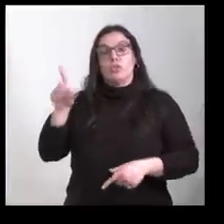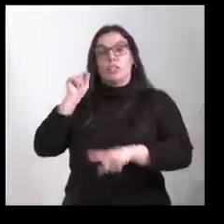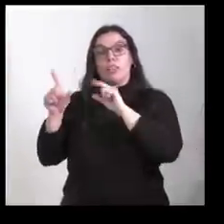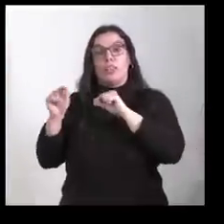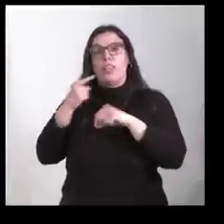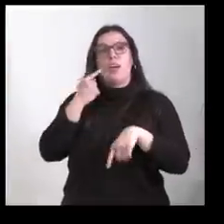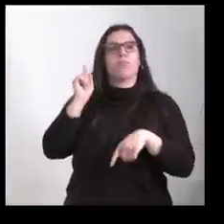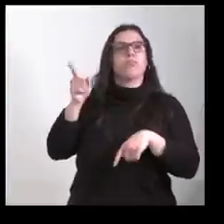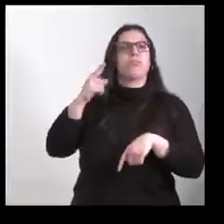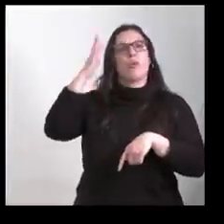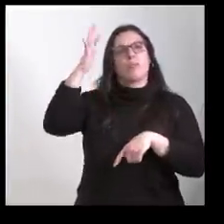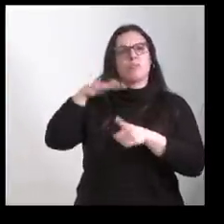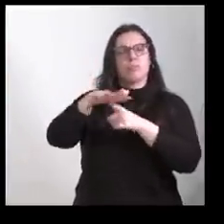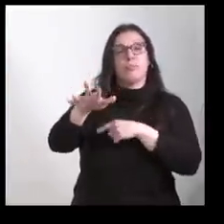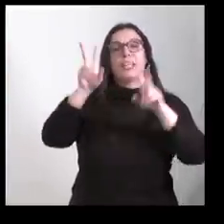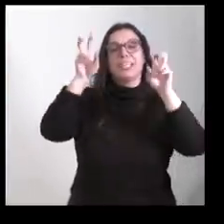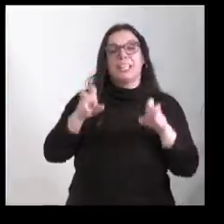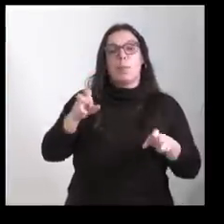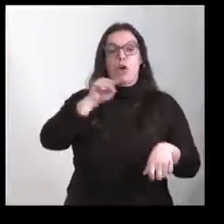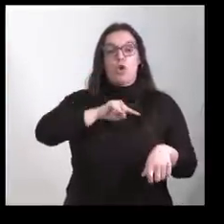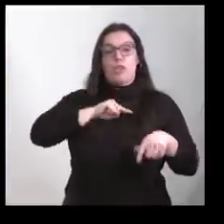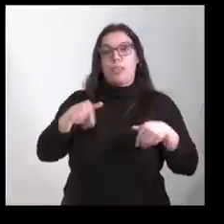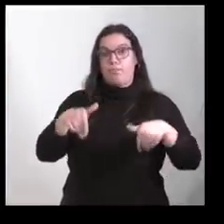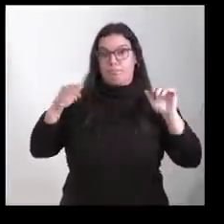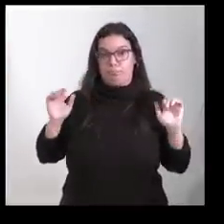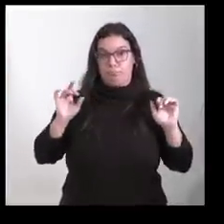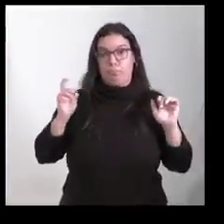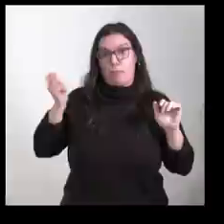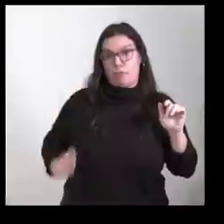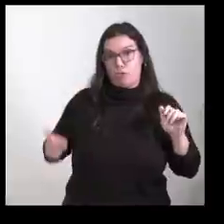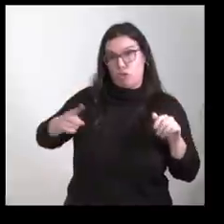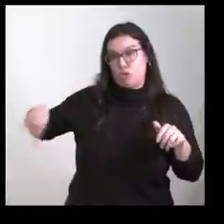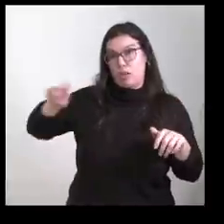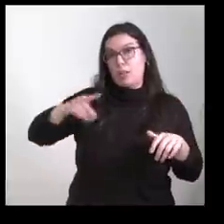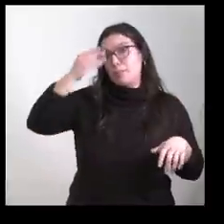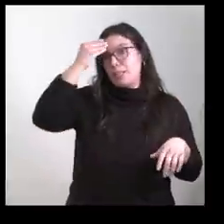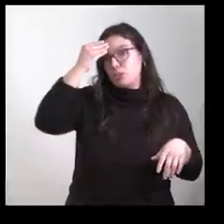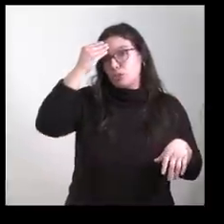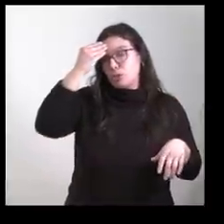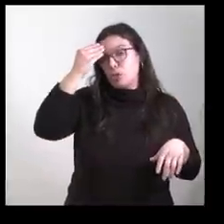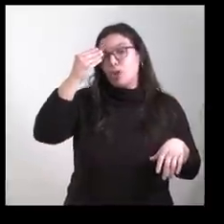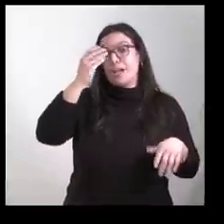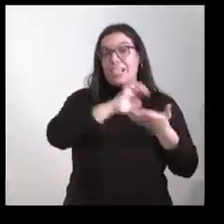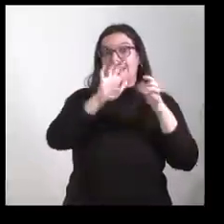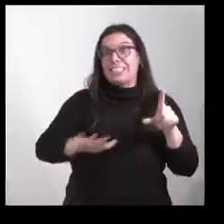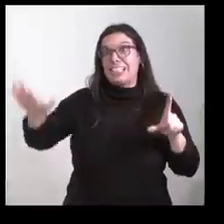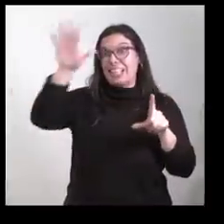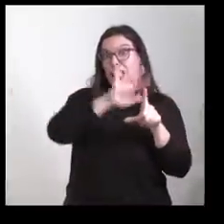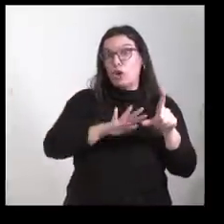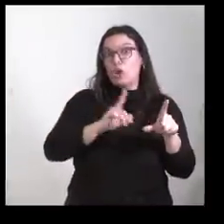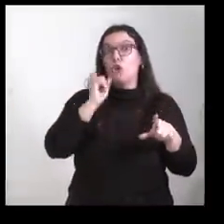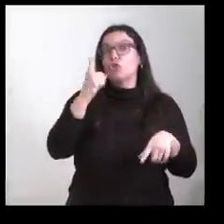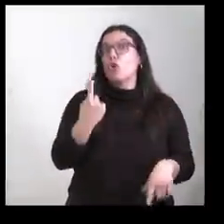respecto a la opción de conciencia creo que hay solo un hospital Público de Castilla y león donde se hagan